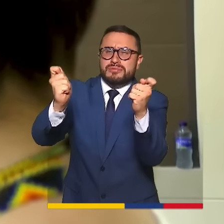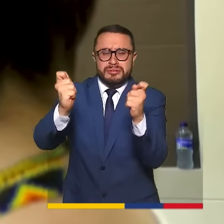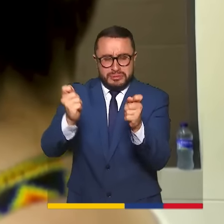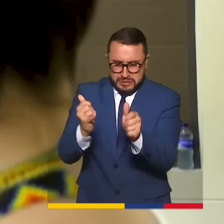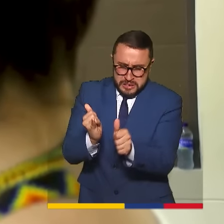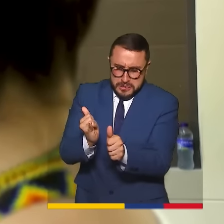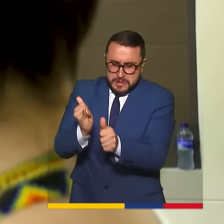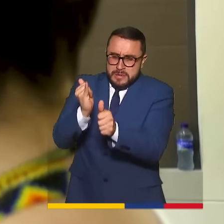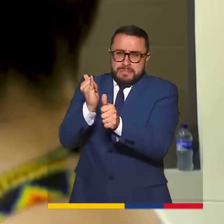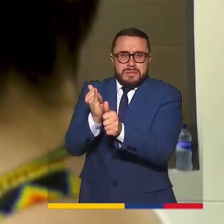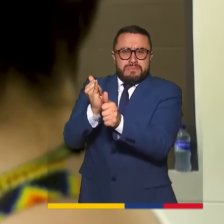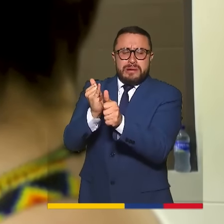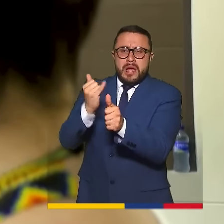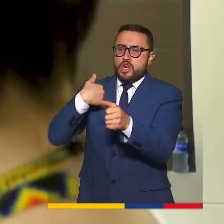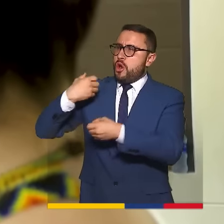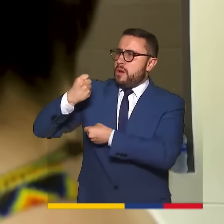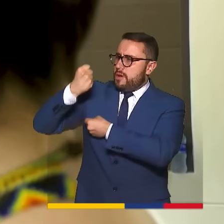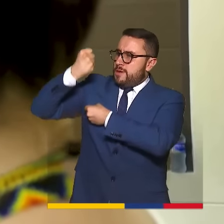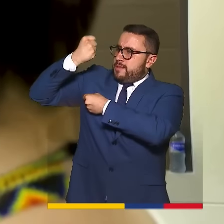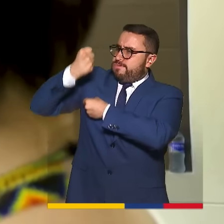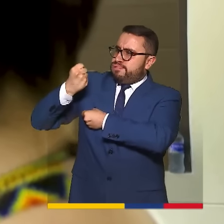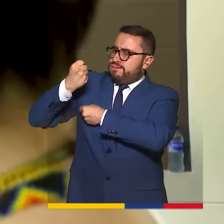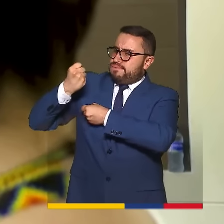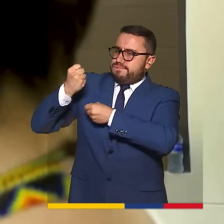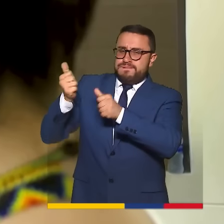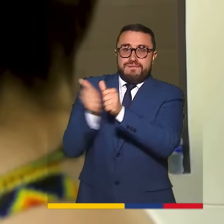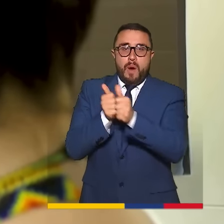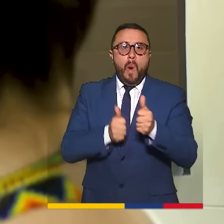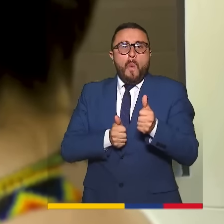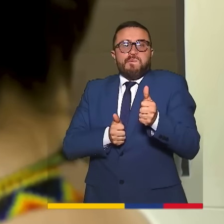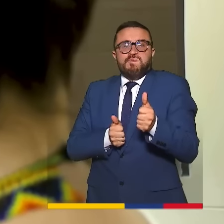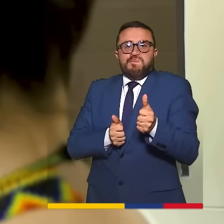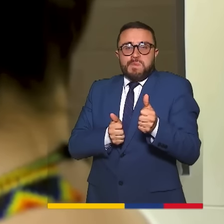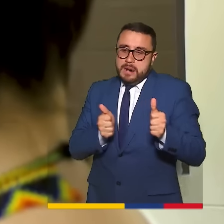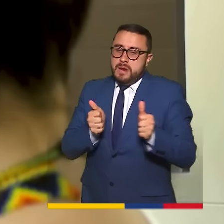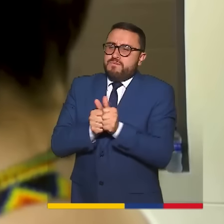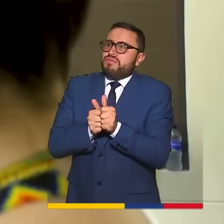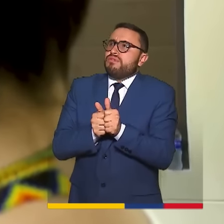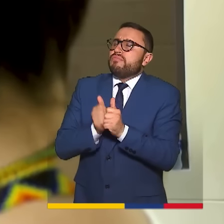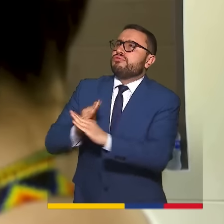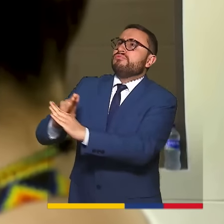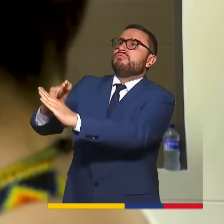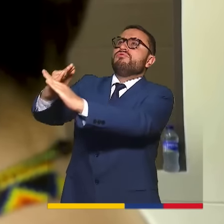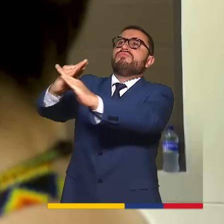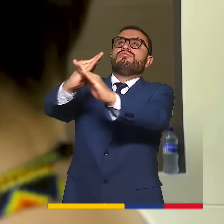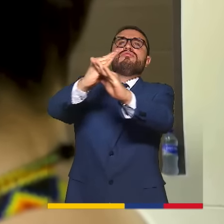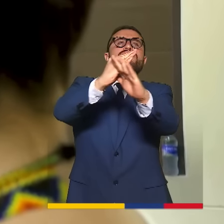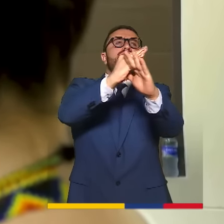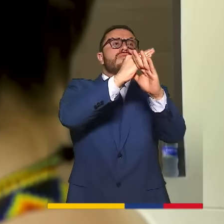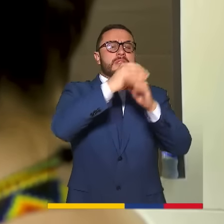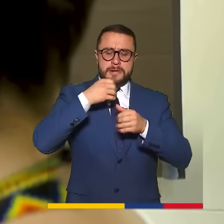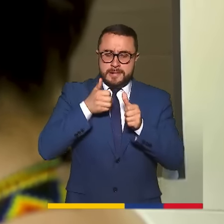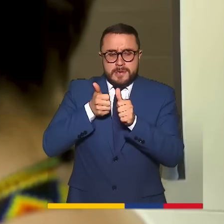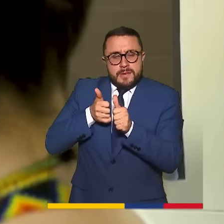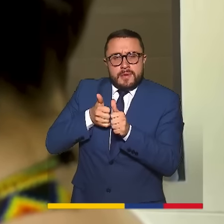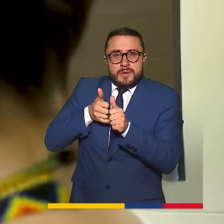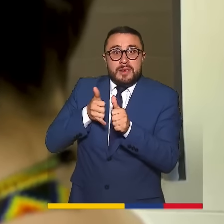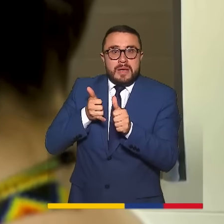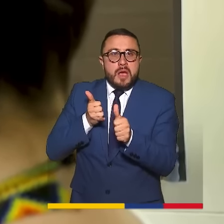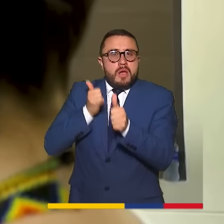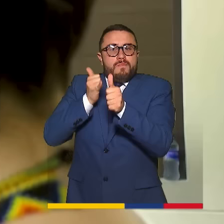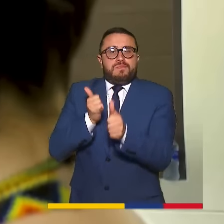mi lanza y con mi escudero al lado para que no me pase nada malo. Puedo ir por todos los rincones